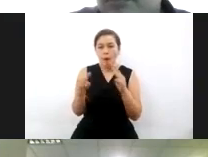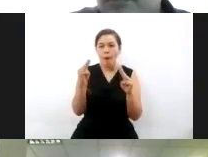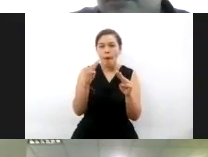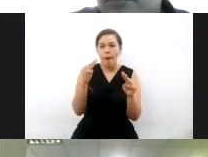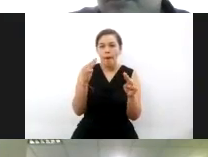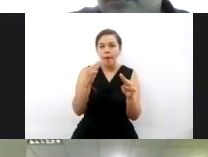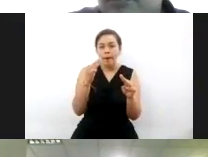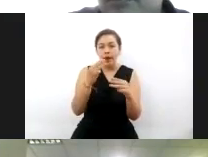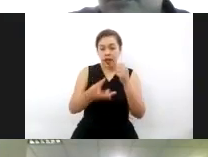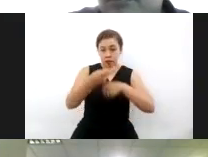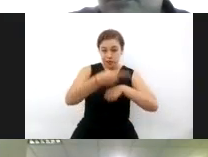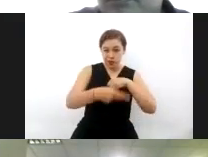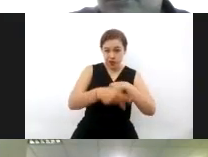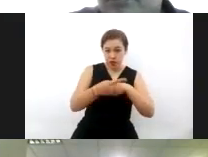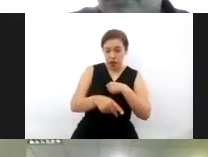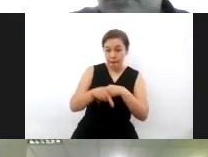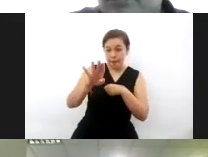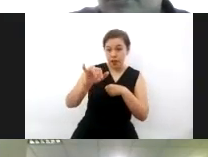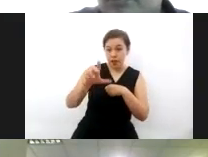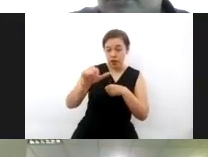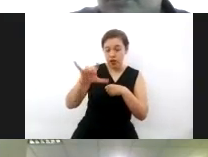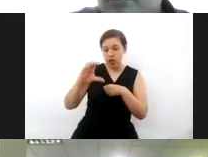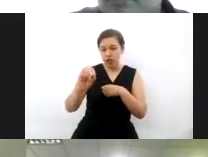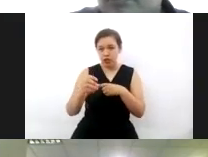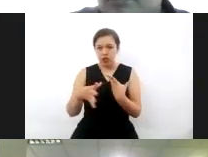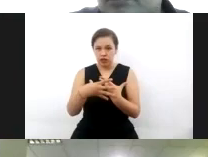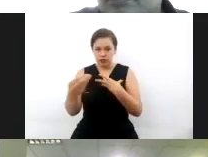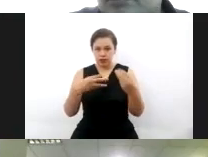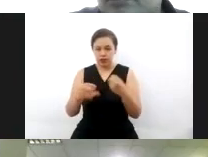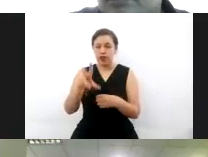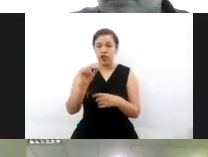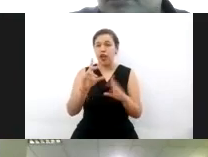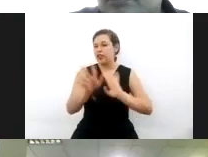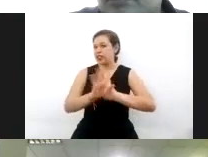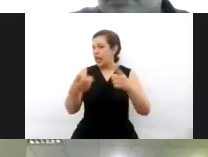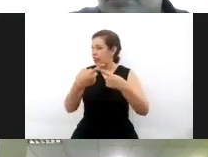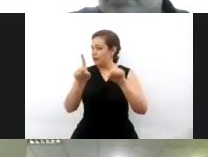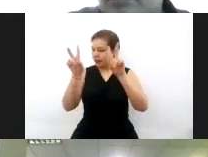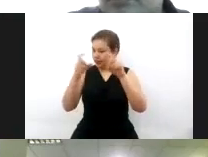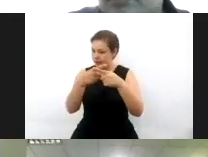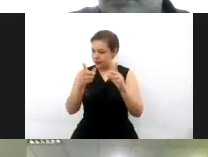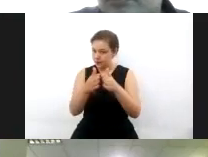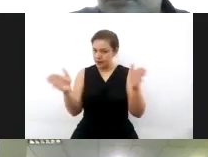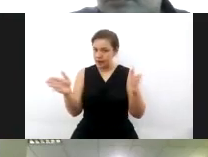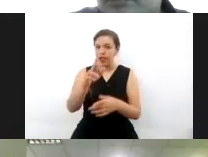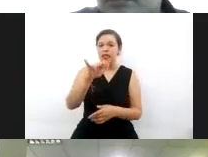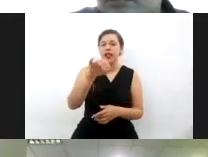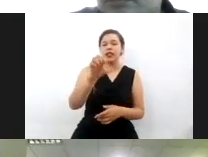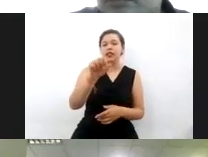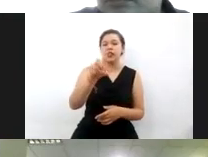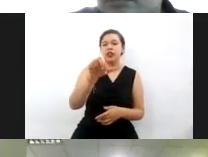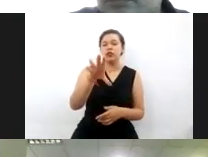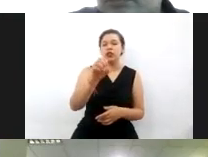peligroso biológico infeccioso, porque estaríamos hablando de otra cosa completamente diferente. Un residuo sanitario, pues estamos dudando de